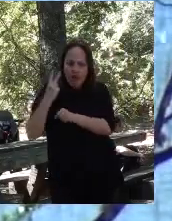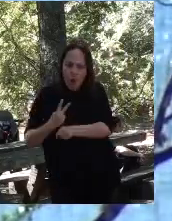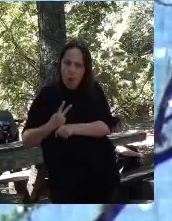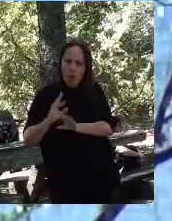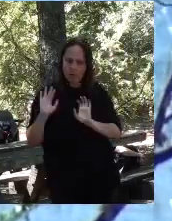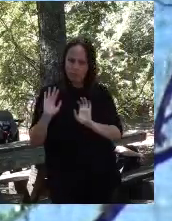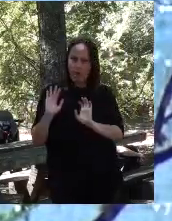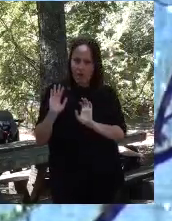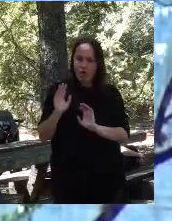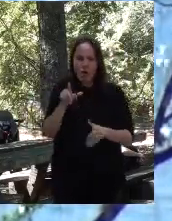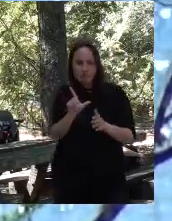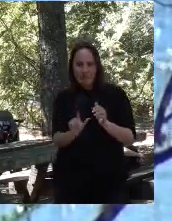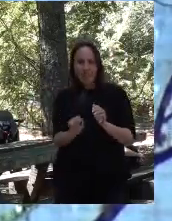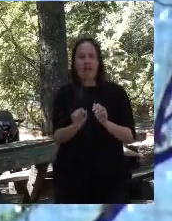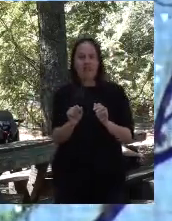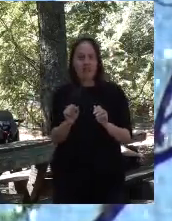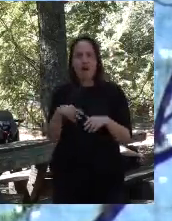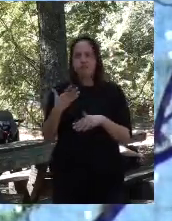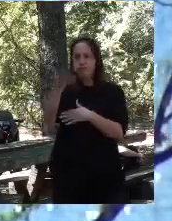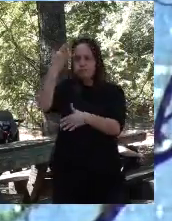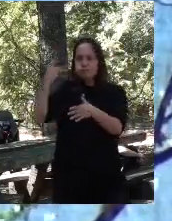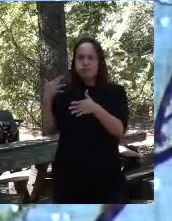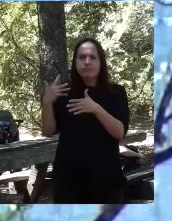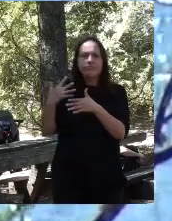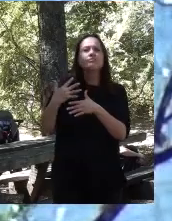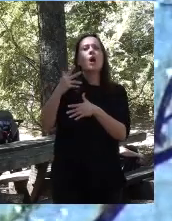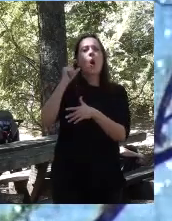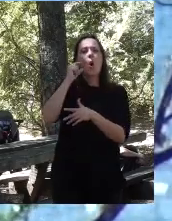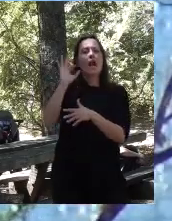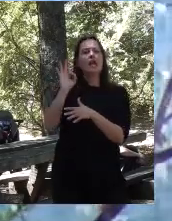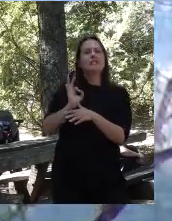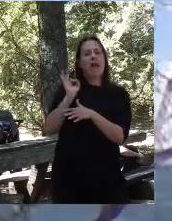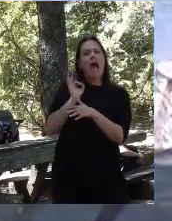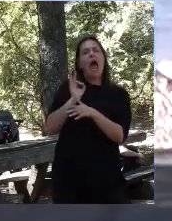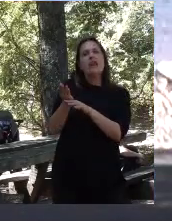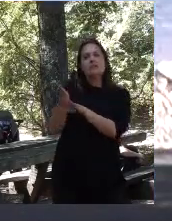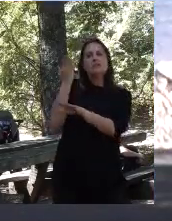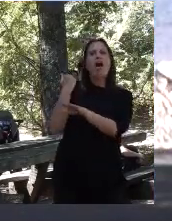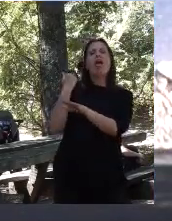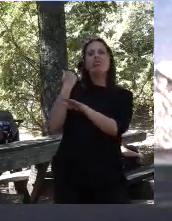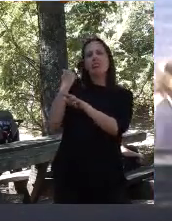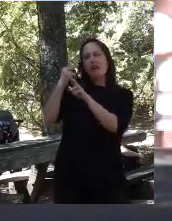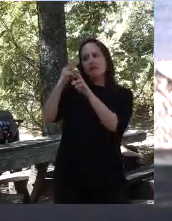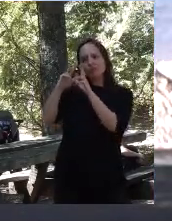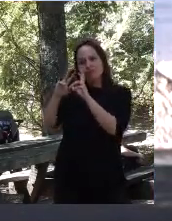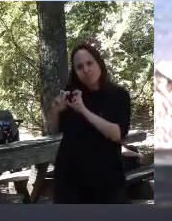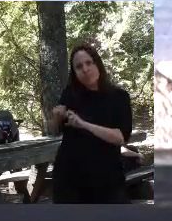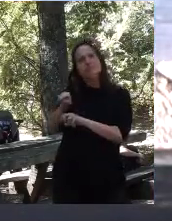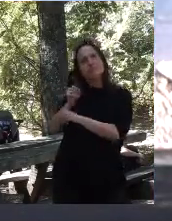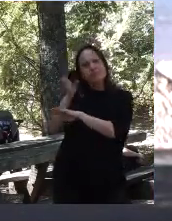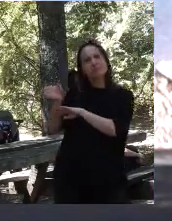Y a 40 años de la mítica expedición de Cousteau a la Antártida, para mí es un